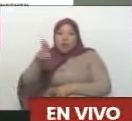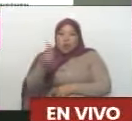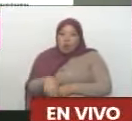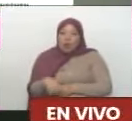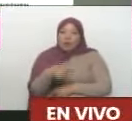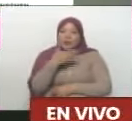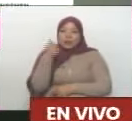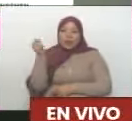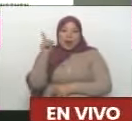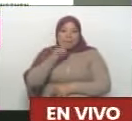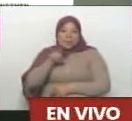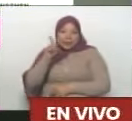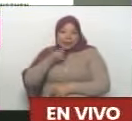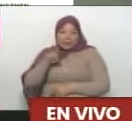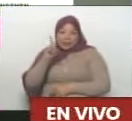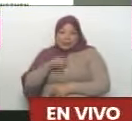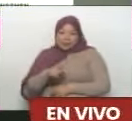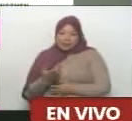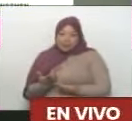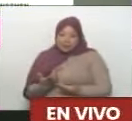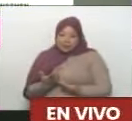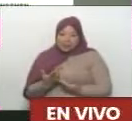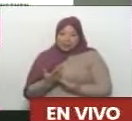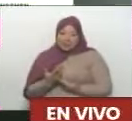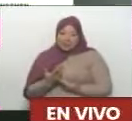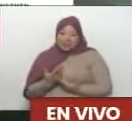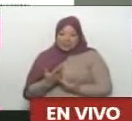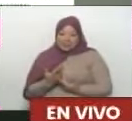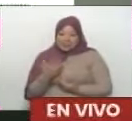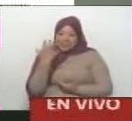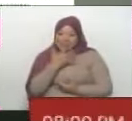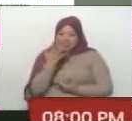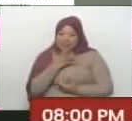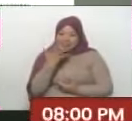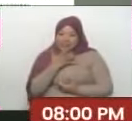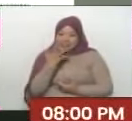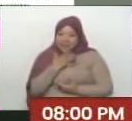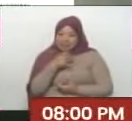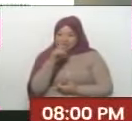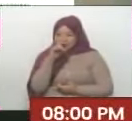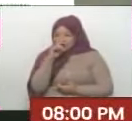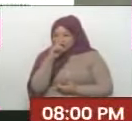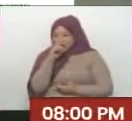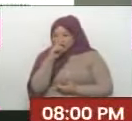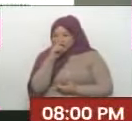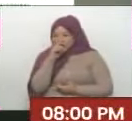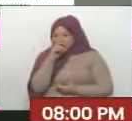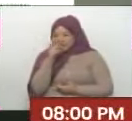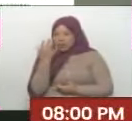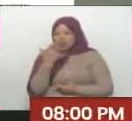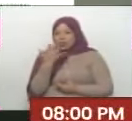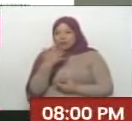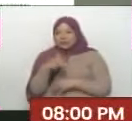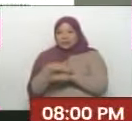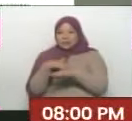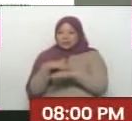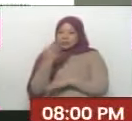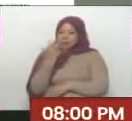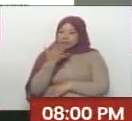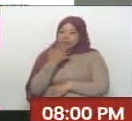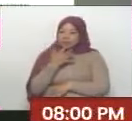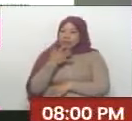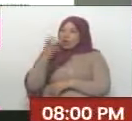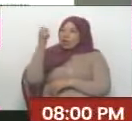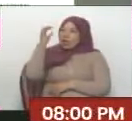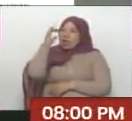una. ¿Pero usted la pegó? ¿Ah? ¿Pero usted la pegó? No pegaba una, chica. Astróloga, no